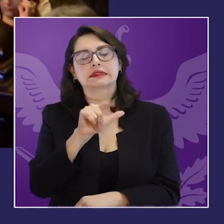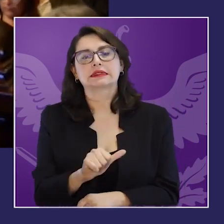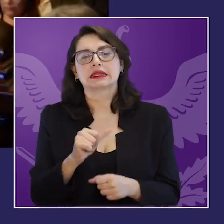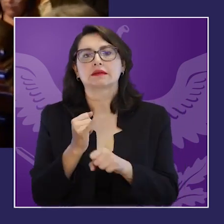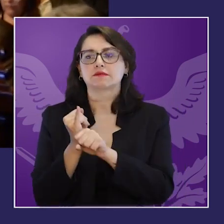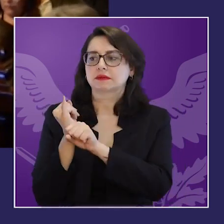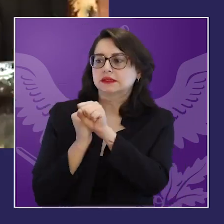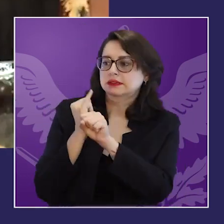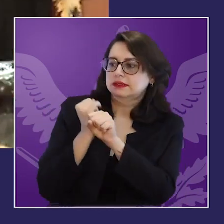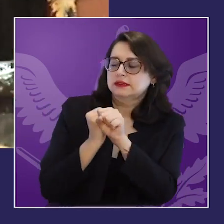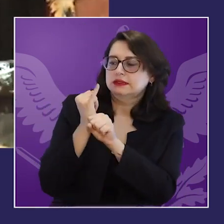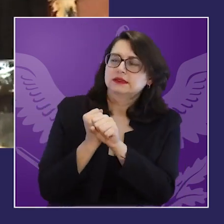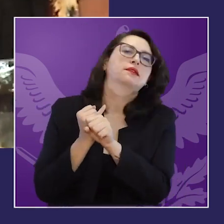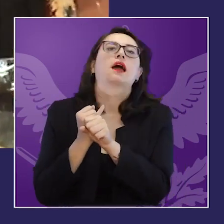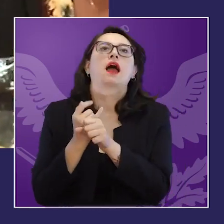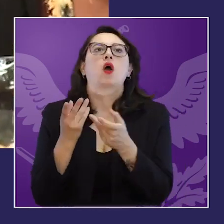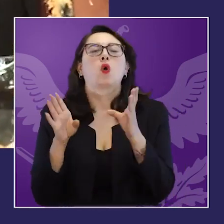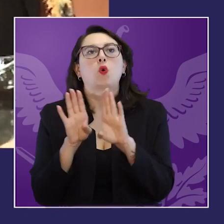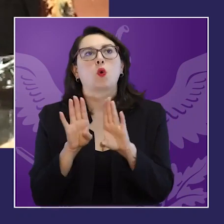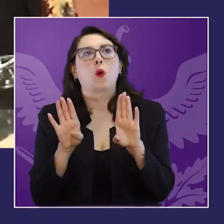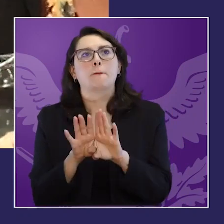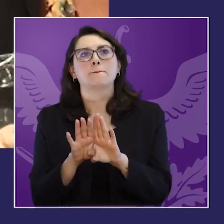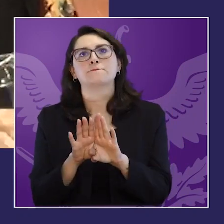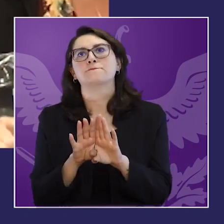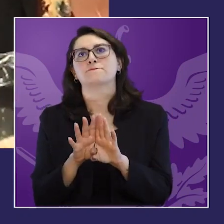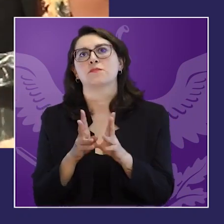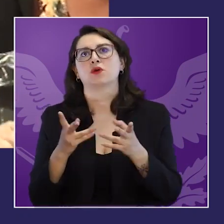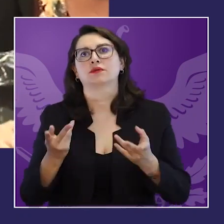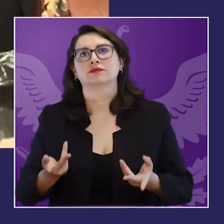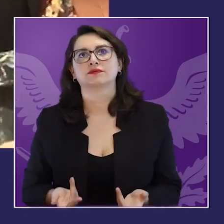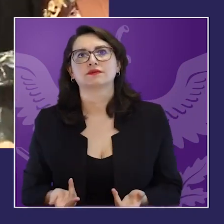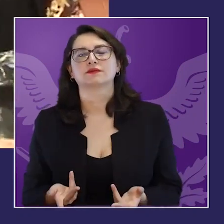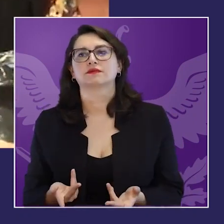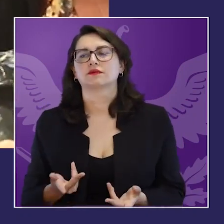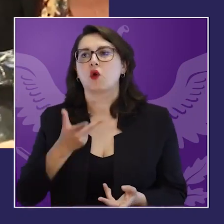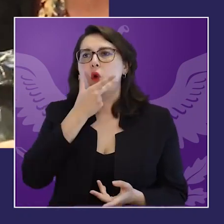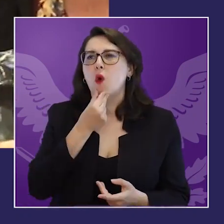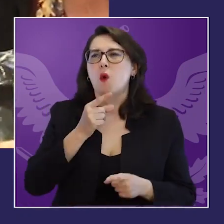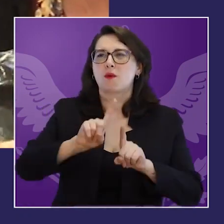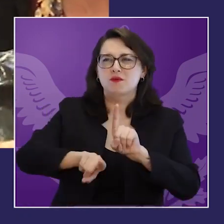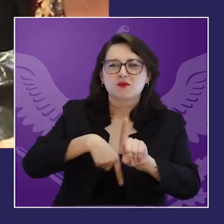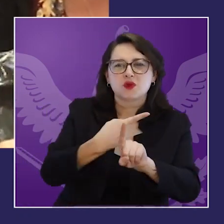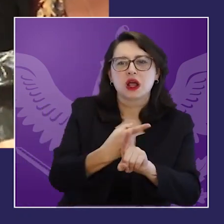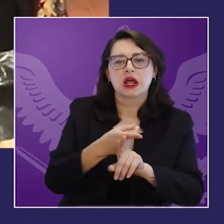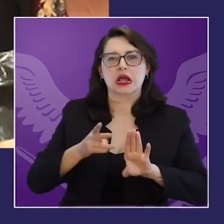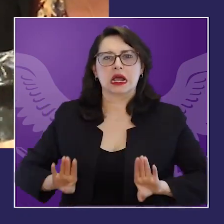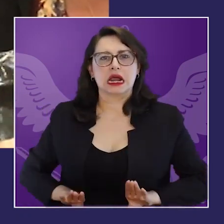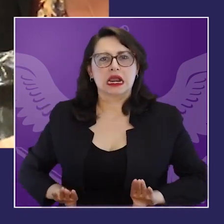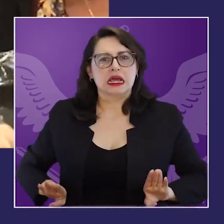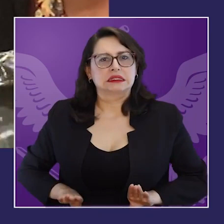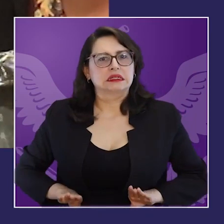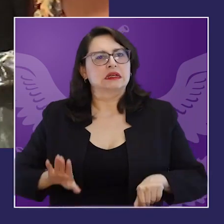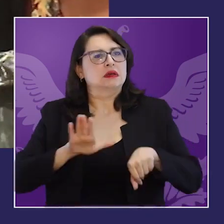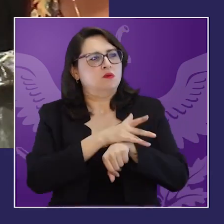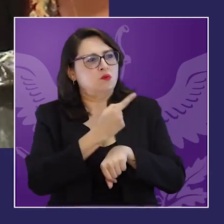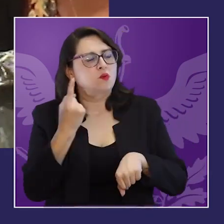análisis o por el que más se conoce el trabajo de Rita Segato trata sobre todo de un análisis que hace de cuál es el comportamiento de